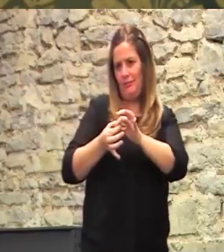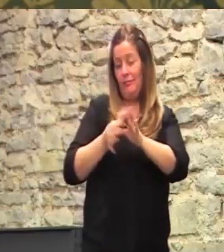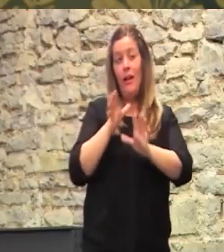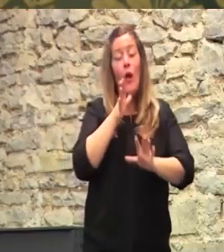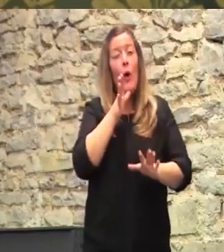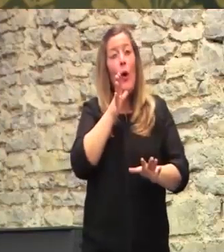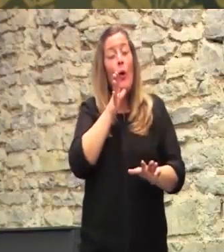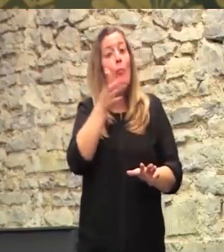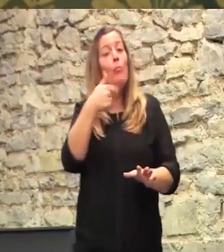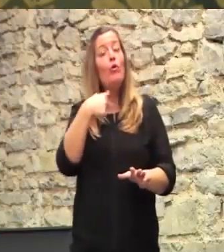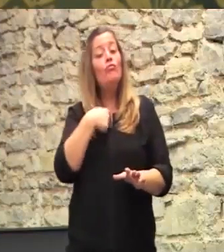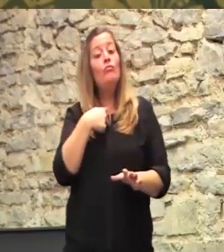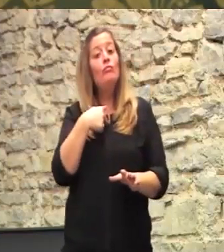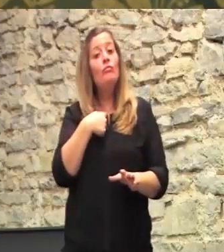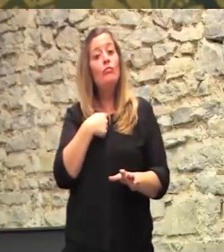puse